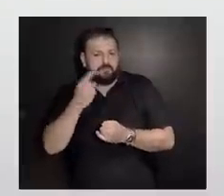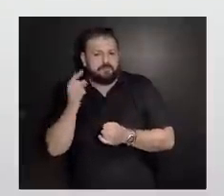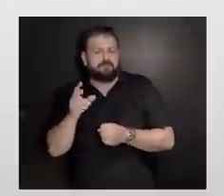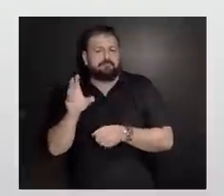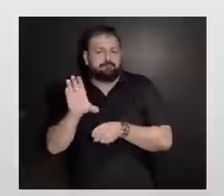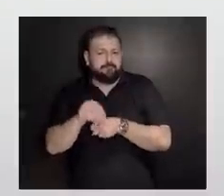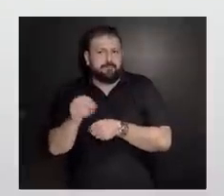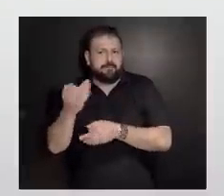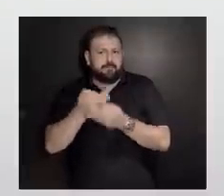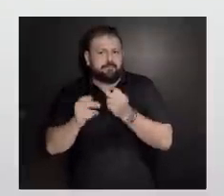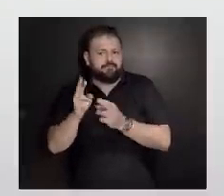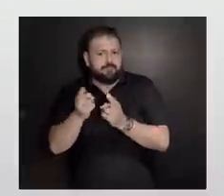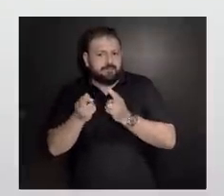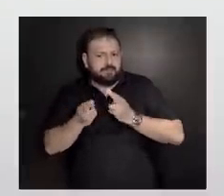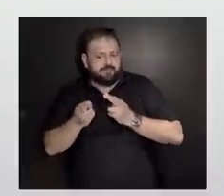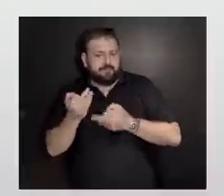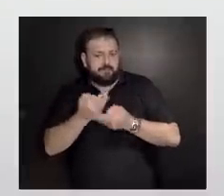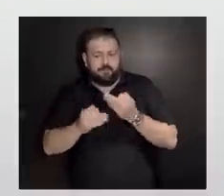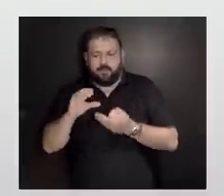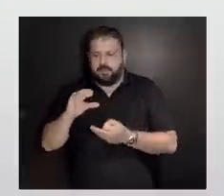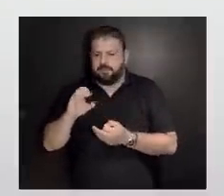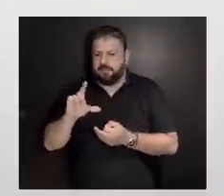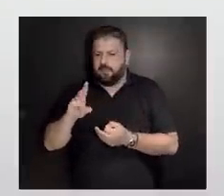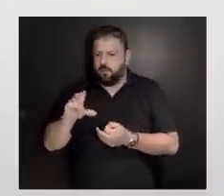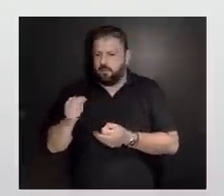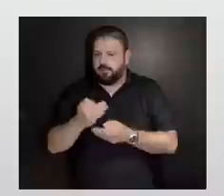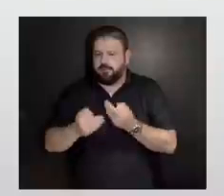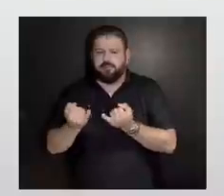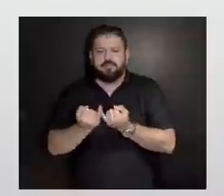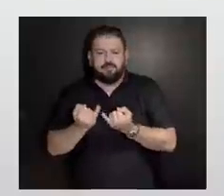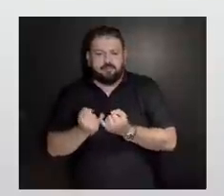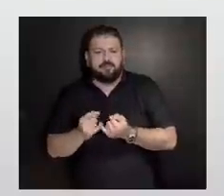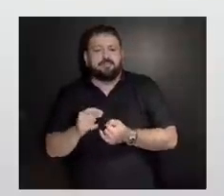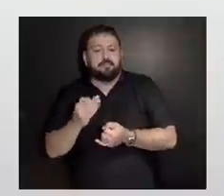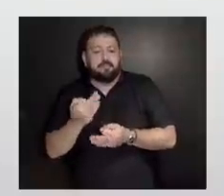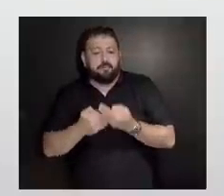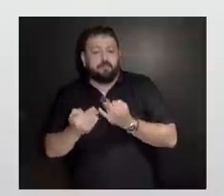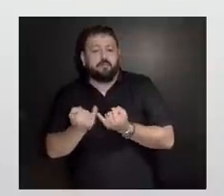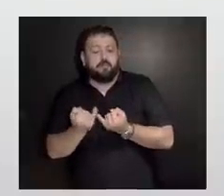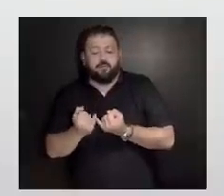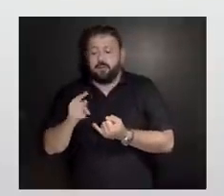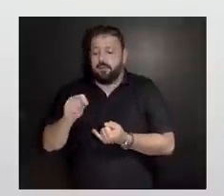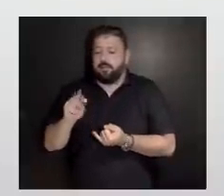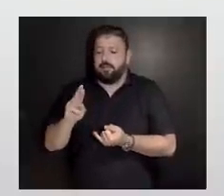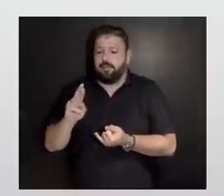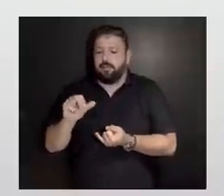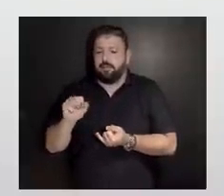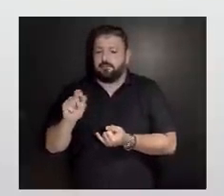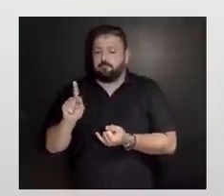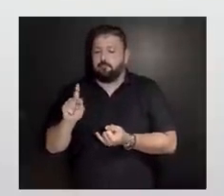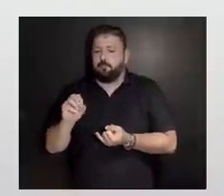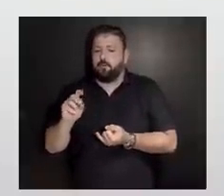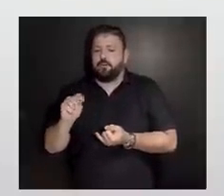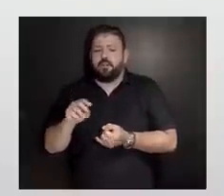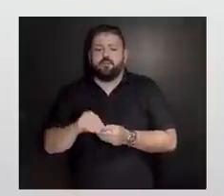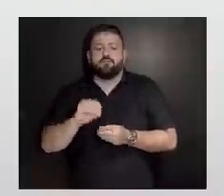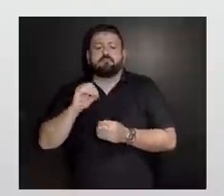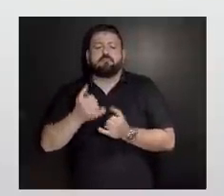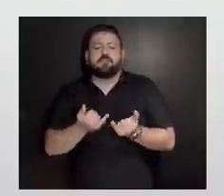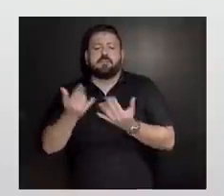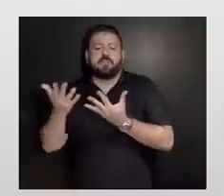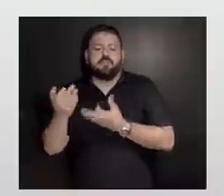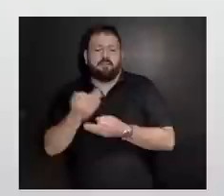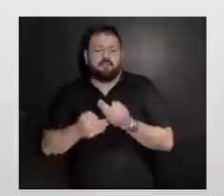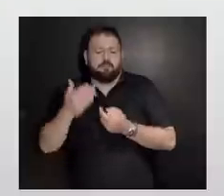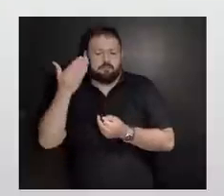de este componente al interior de las células, pero también están los transportadores de sodio-glucosa. Normalmente el sodio lo conocemos